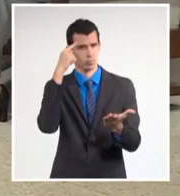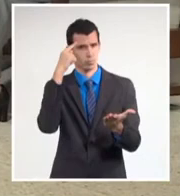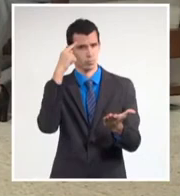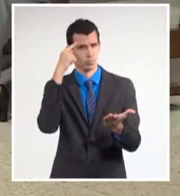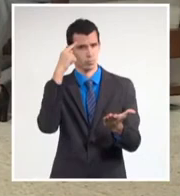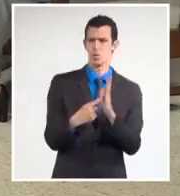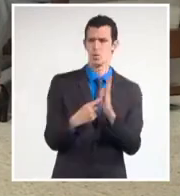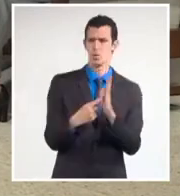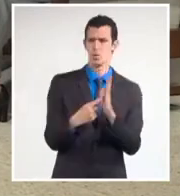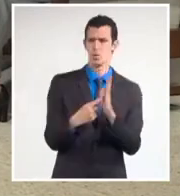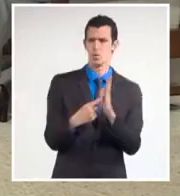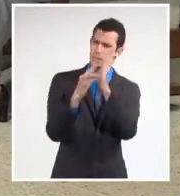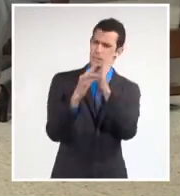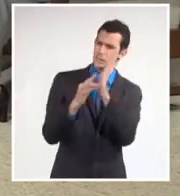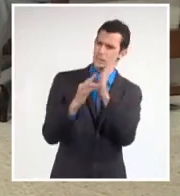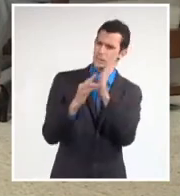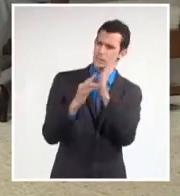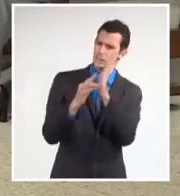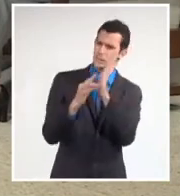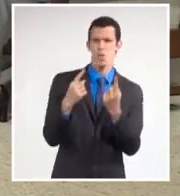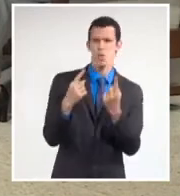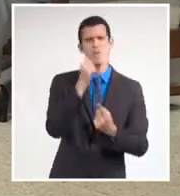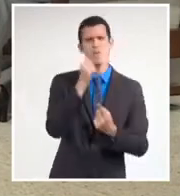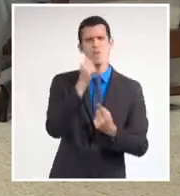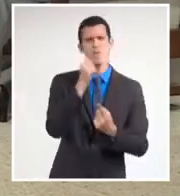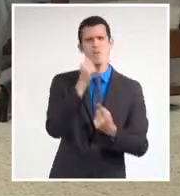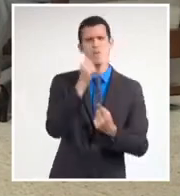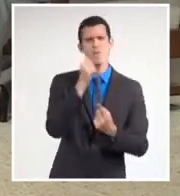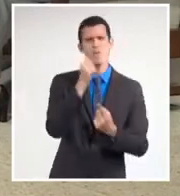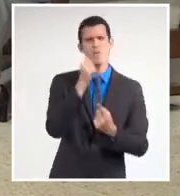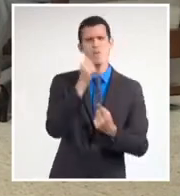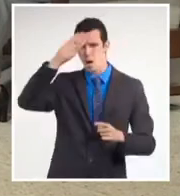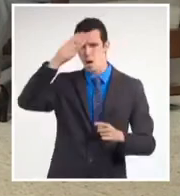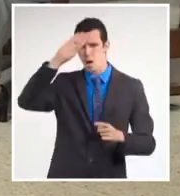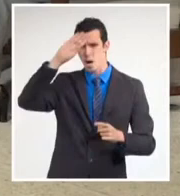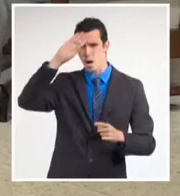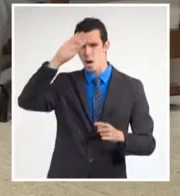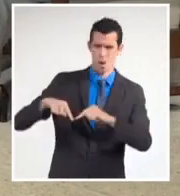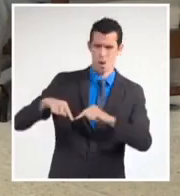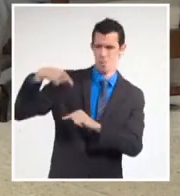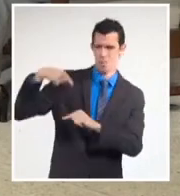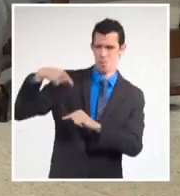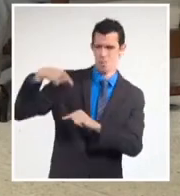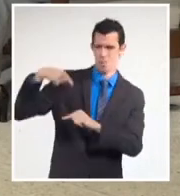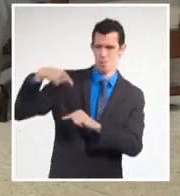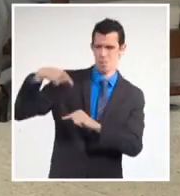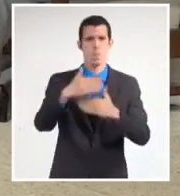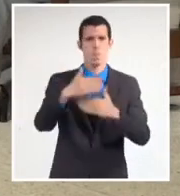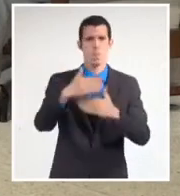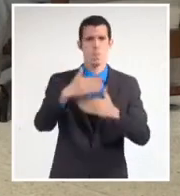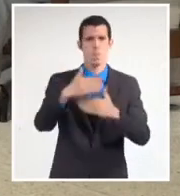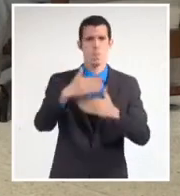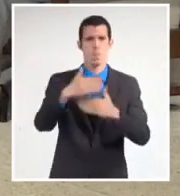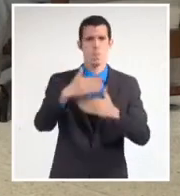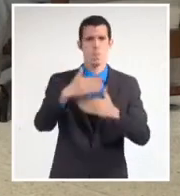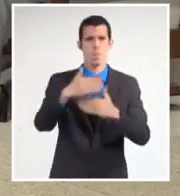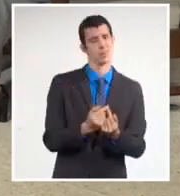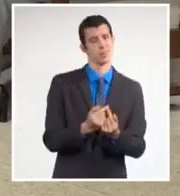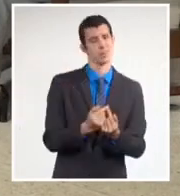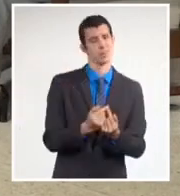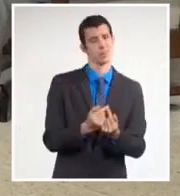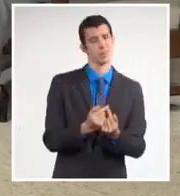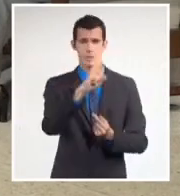situación económica que tiene nuestro país, por supuesto que no es ajena a la que tiene hoy el mundo. Sí, es complejo. El